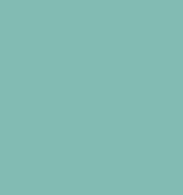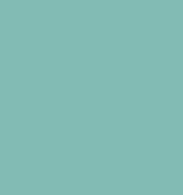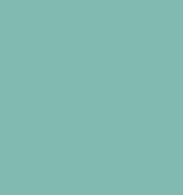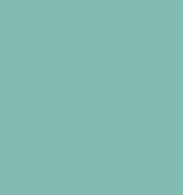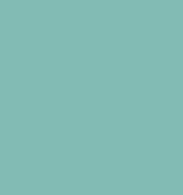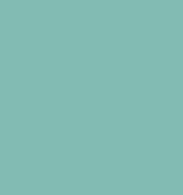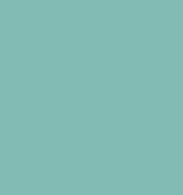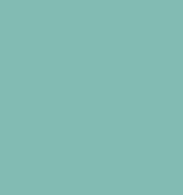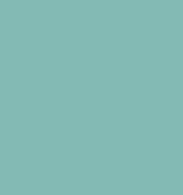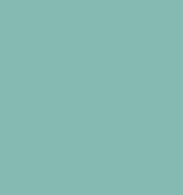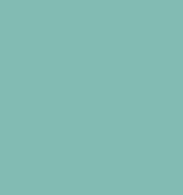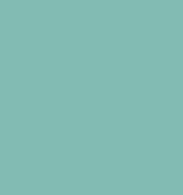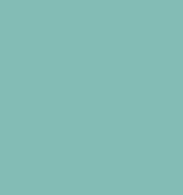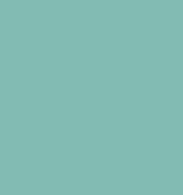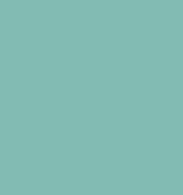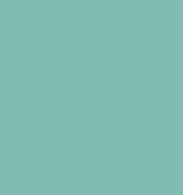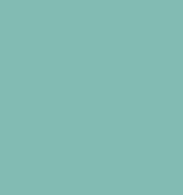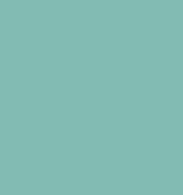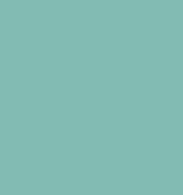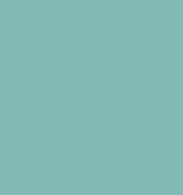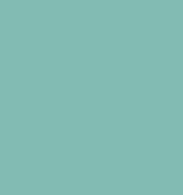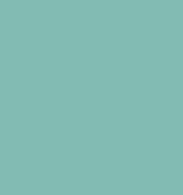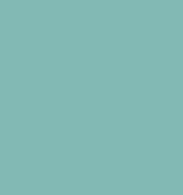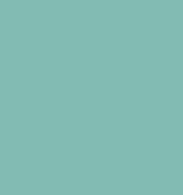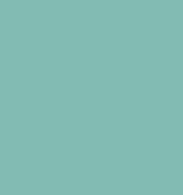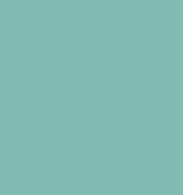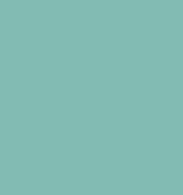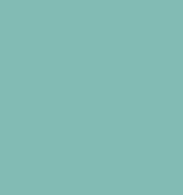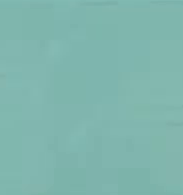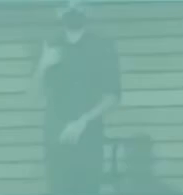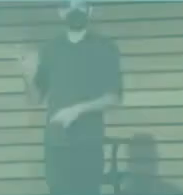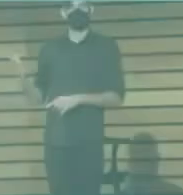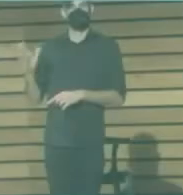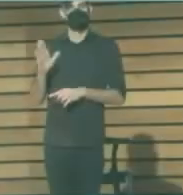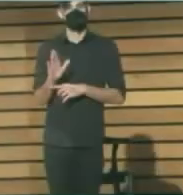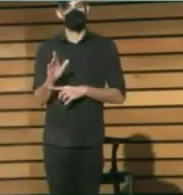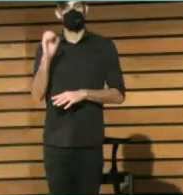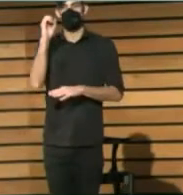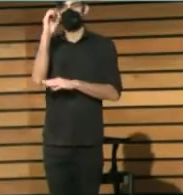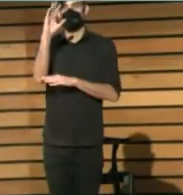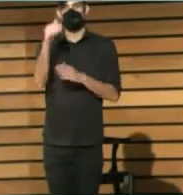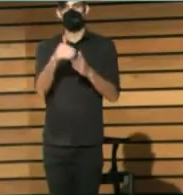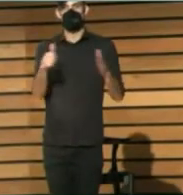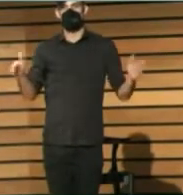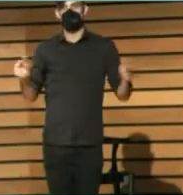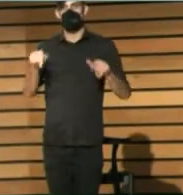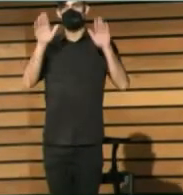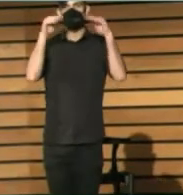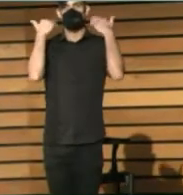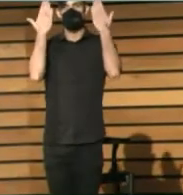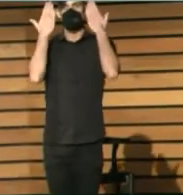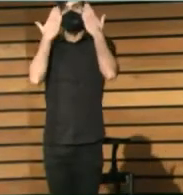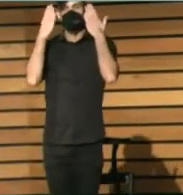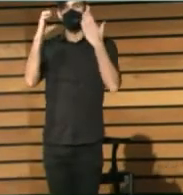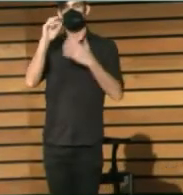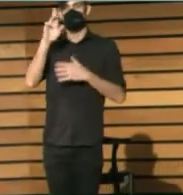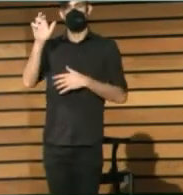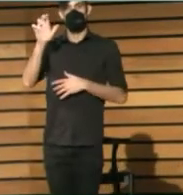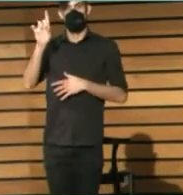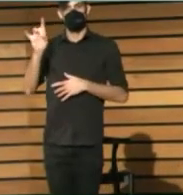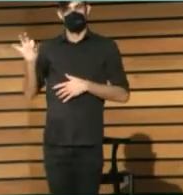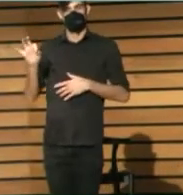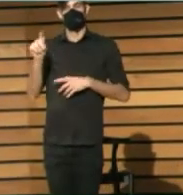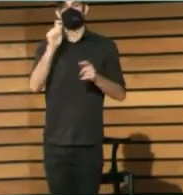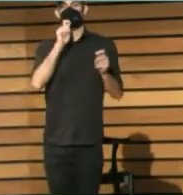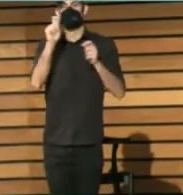Bien, a continuación tengo el gusto de presentar la ponencia inaugural de este congreso a cargo del periodista y escritor